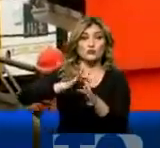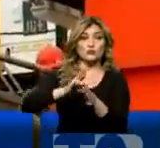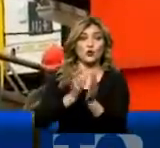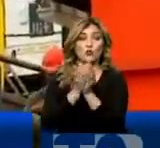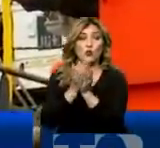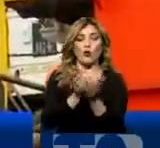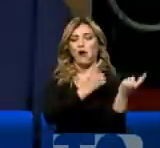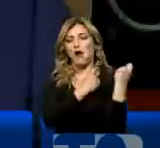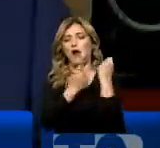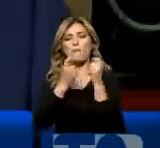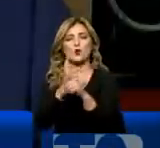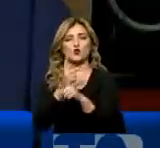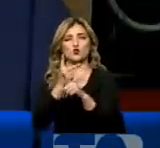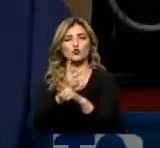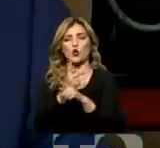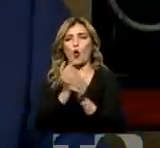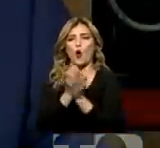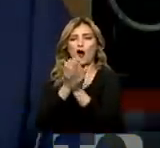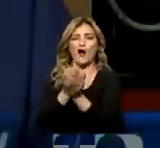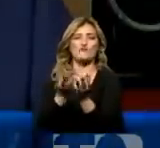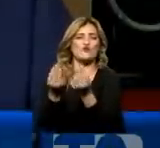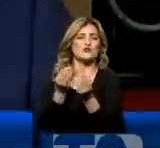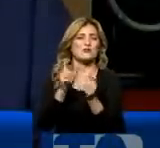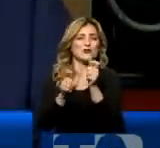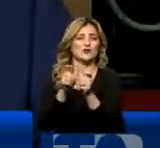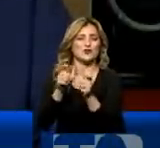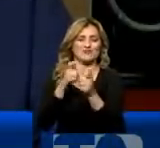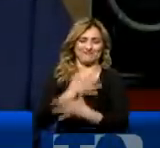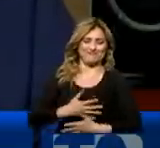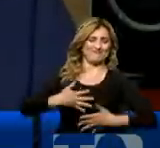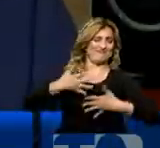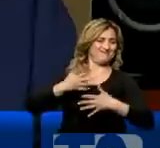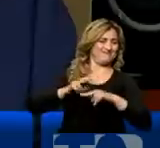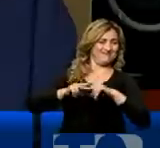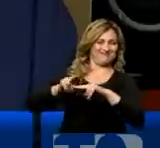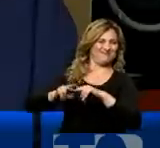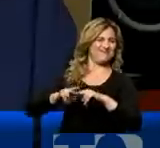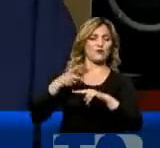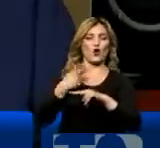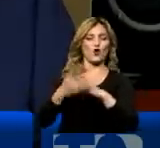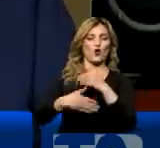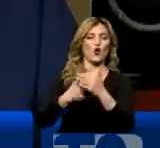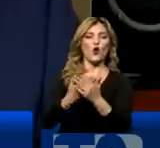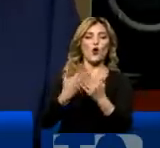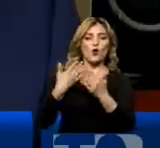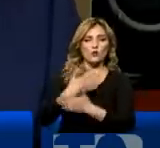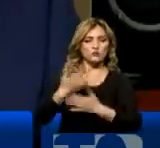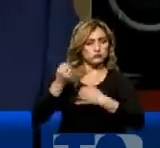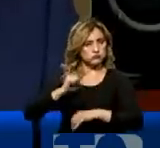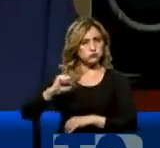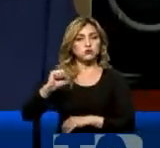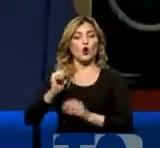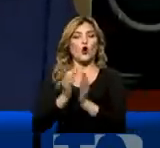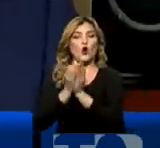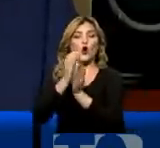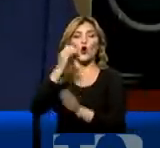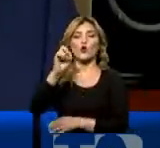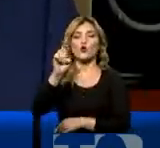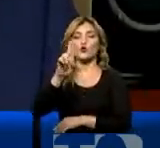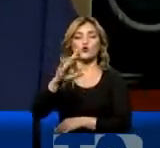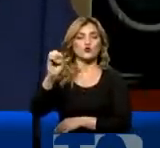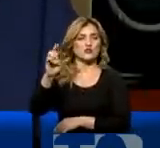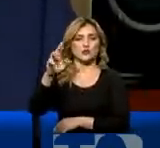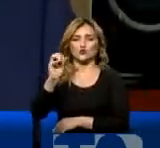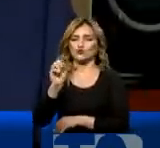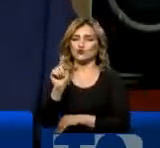carga ni cruceros. No se ha paralizado, nosotros estamos trabajando continuamente en todos los puertos del país. Lo que sí hemos hecho un hincapié